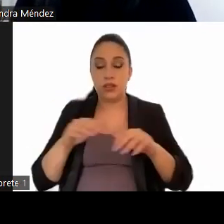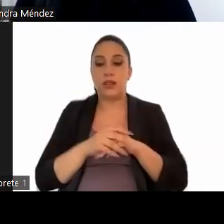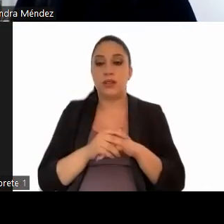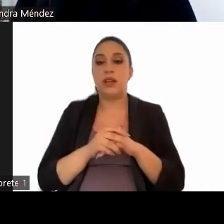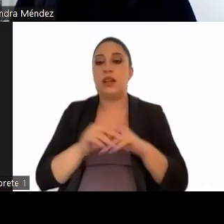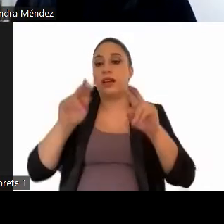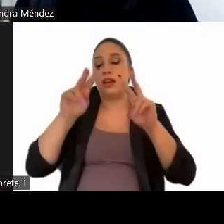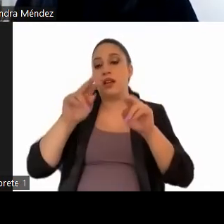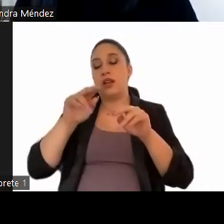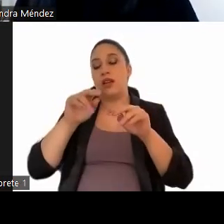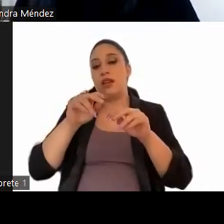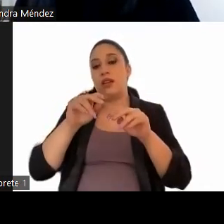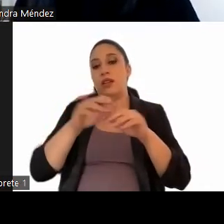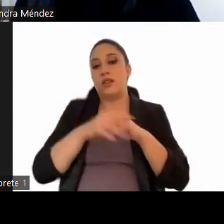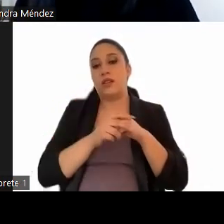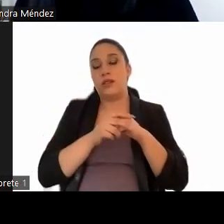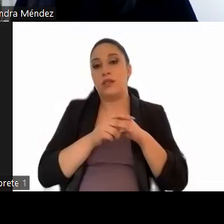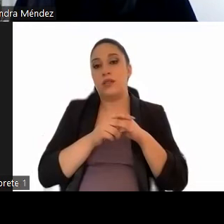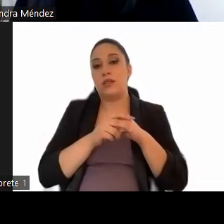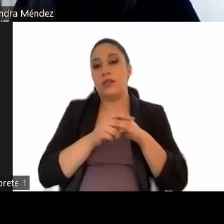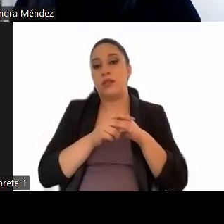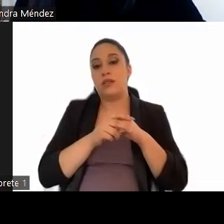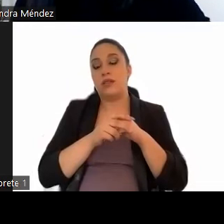aprueba la opinión de